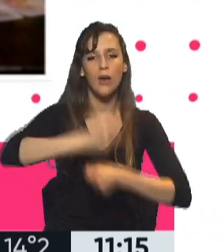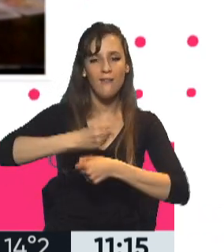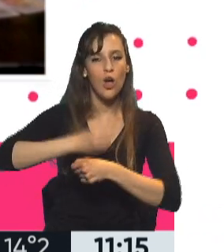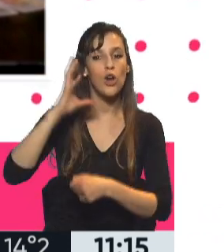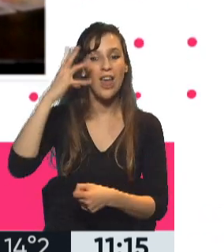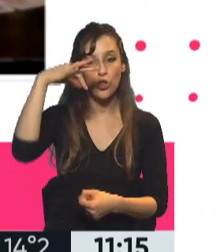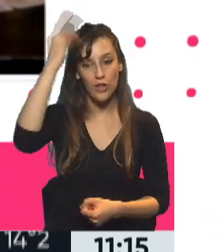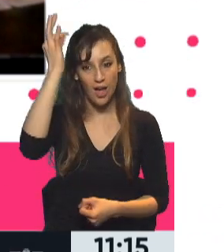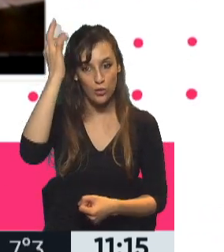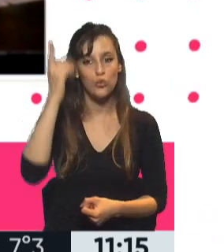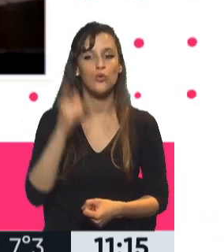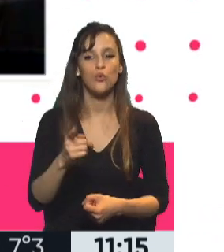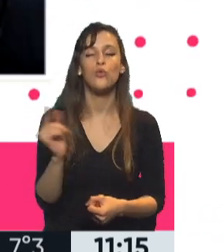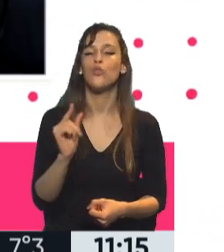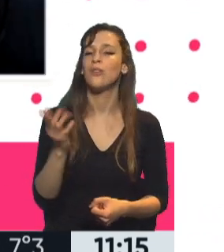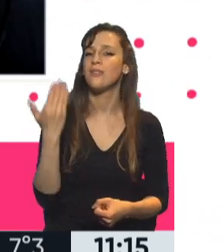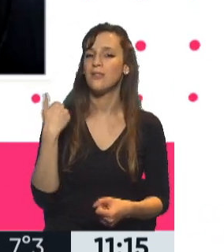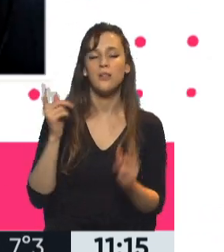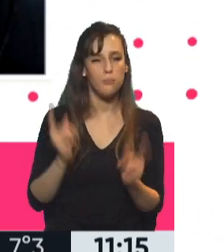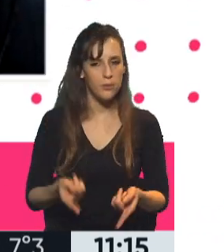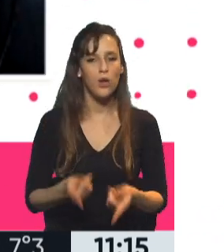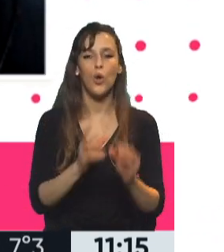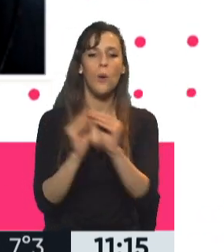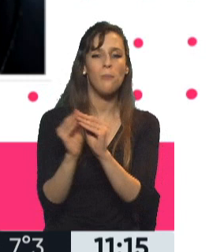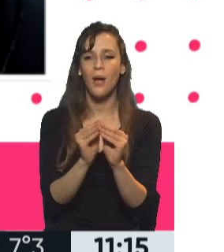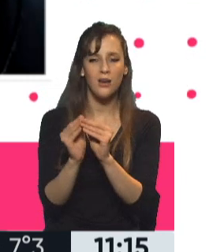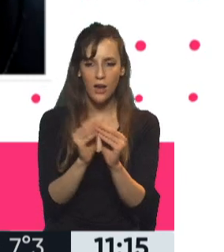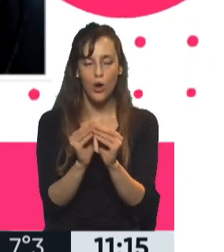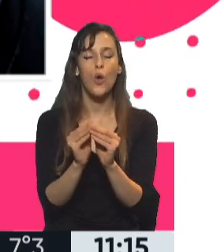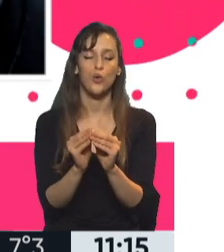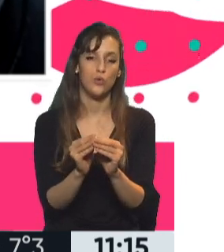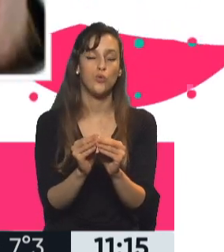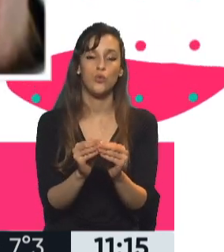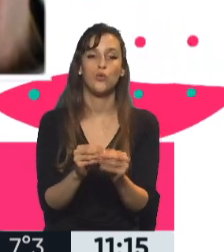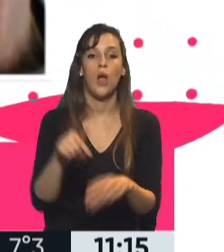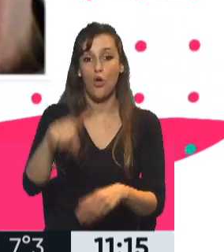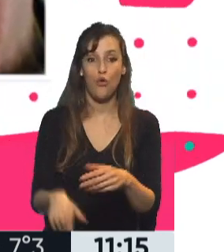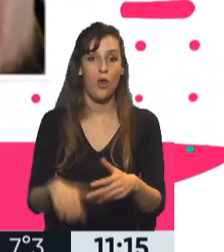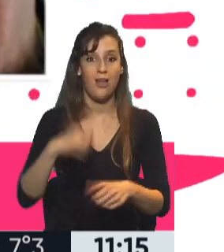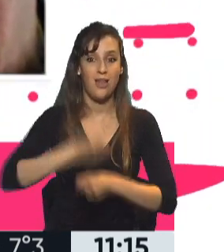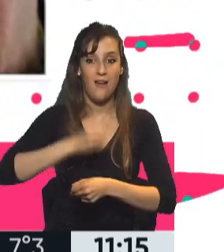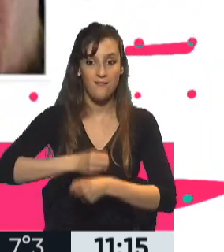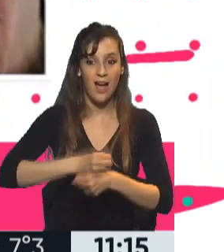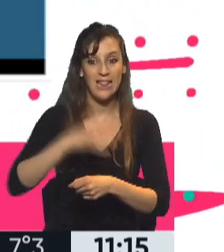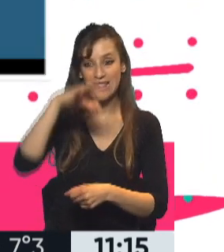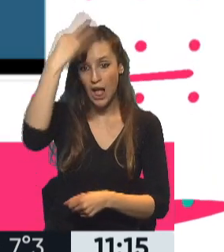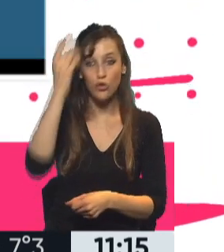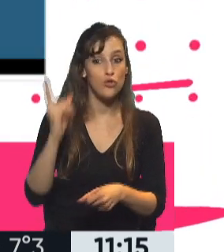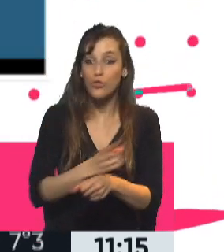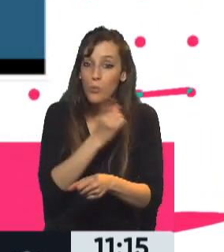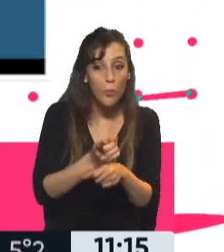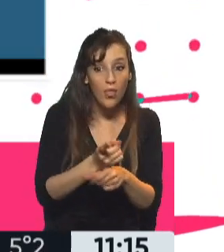también, lo tenía, sí, también, tuvimos varias compañeras y compañeros que lo están llevando adelante y nos pareció una